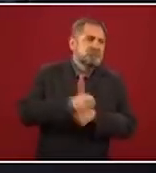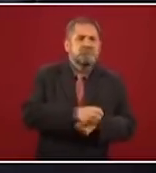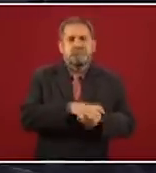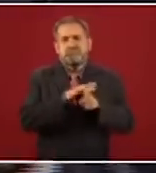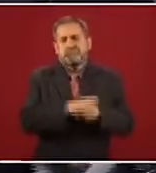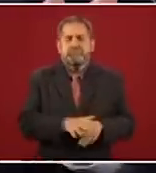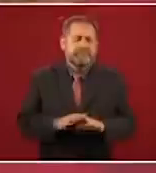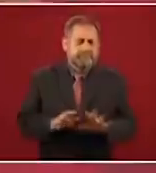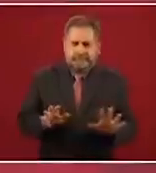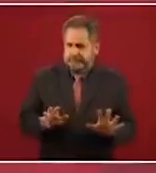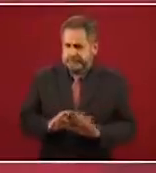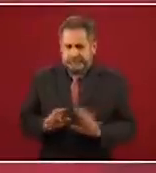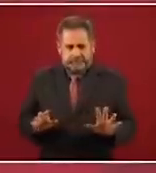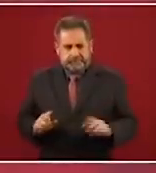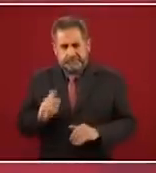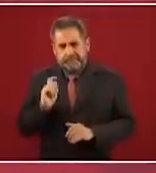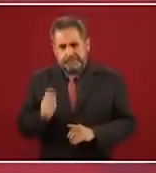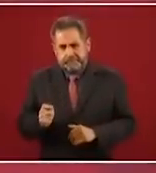Nada más